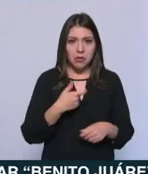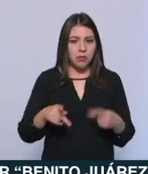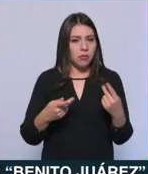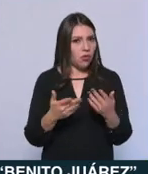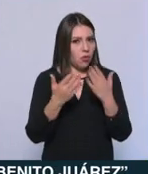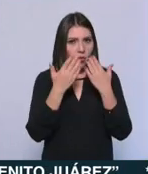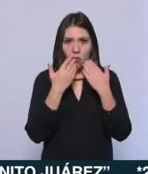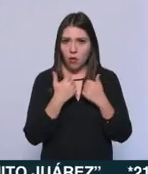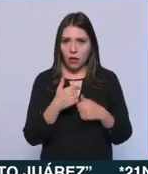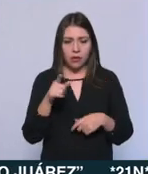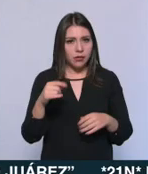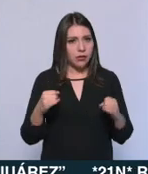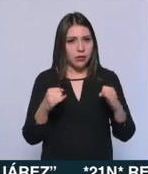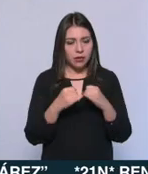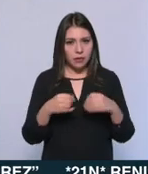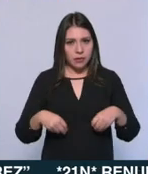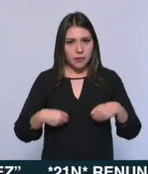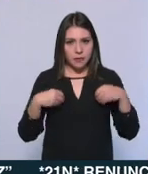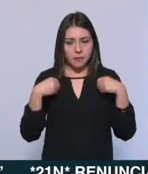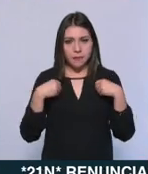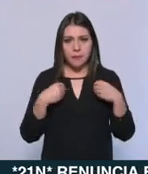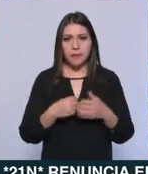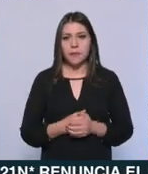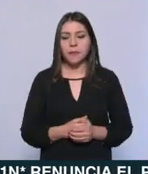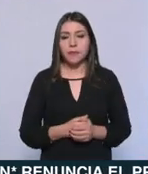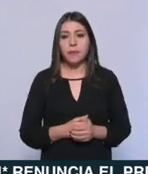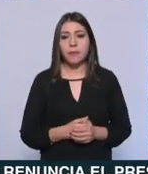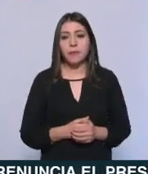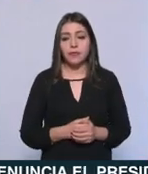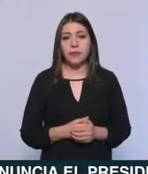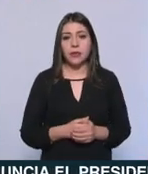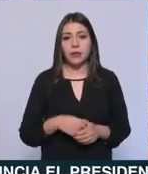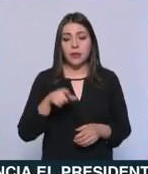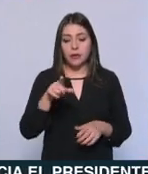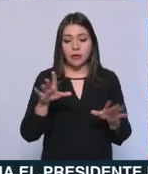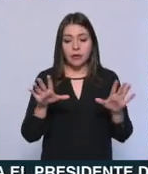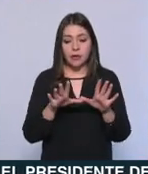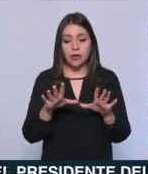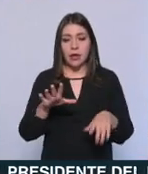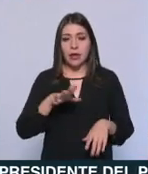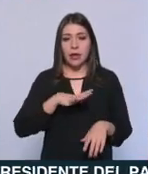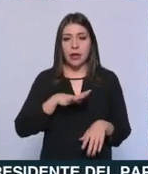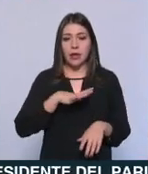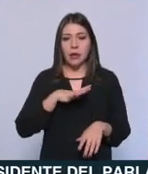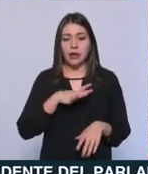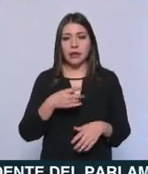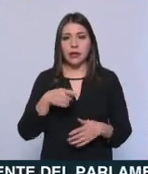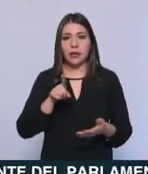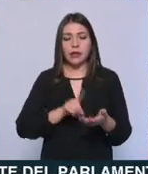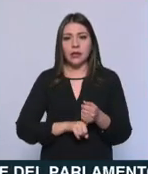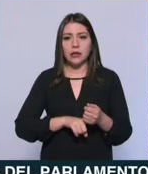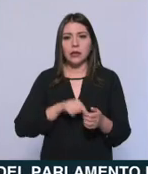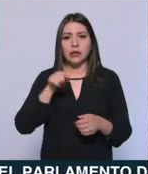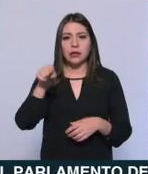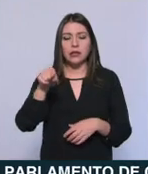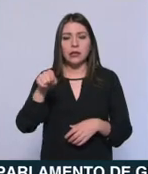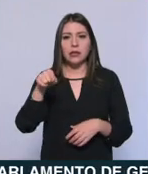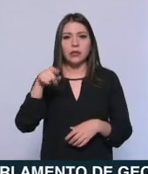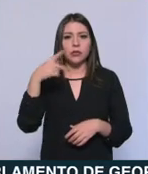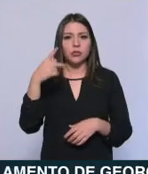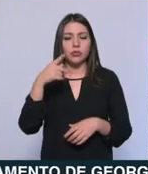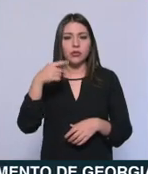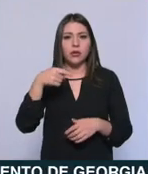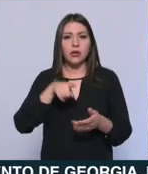ya tiene un acreditado que está pagando y está realizando